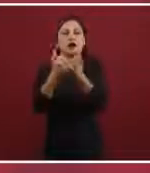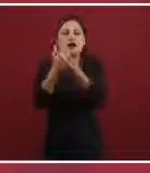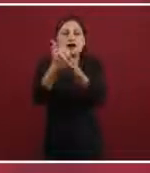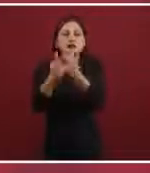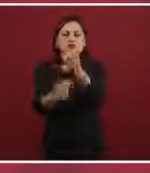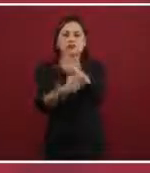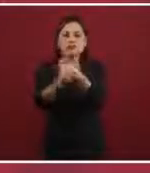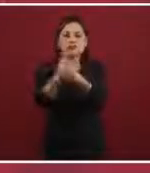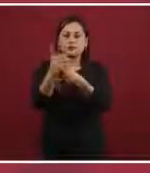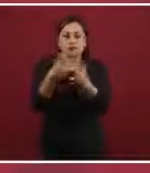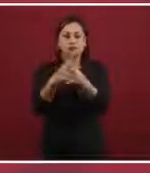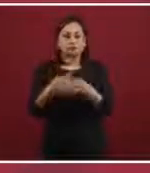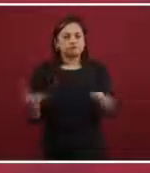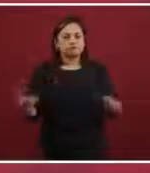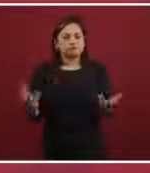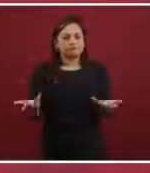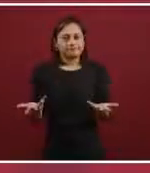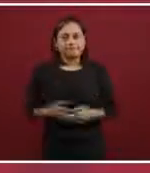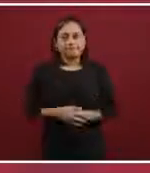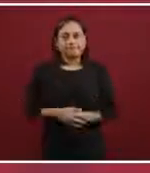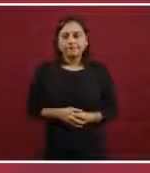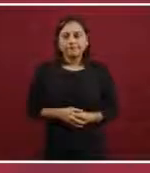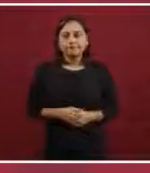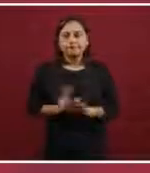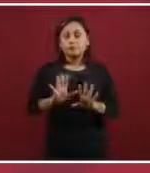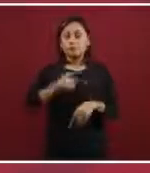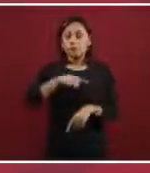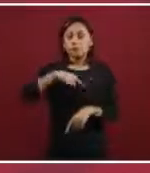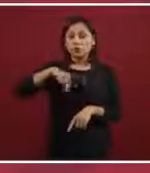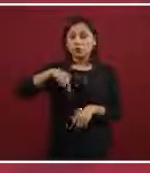cómo existen